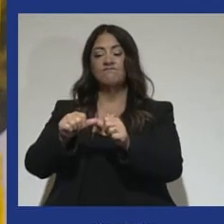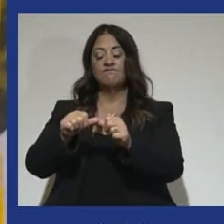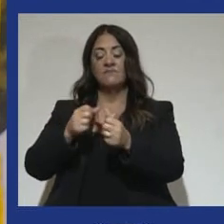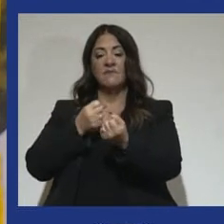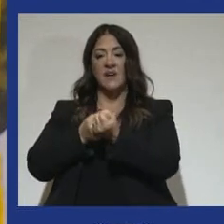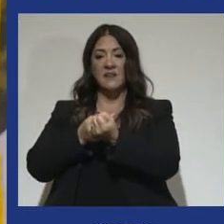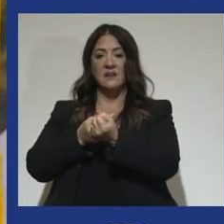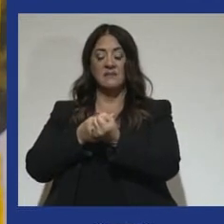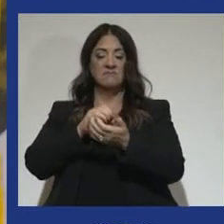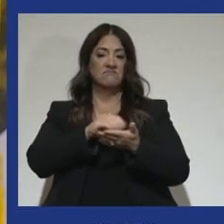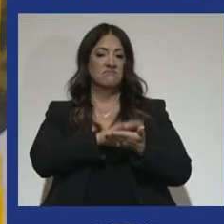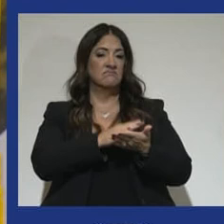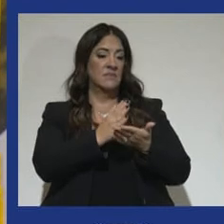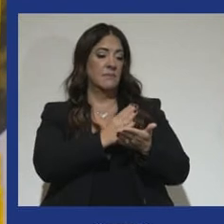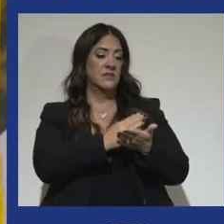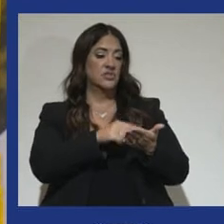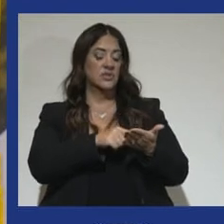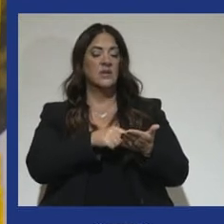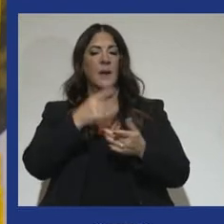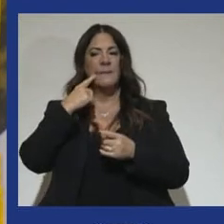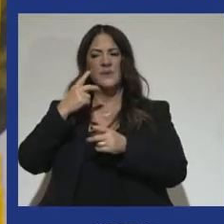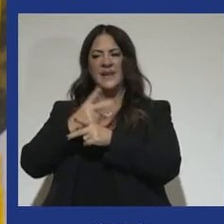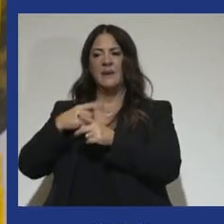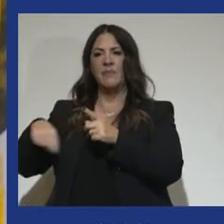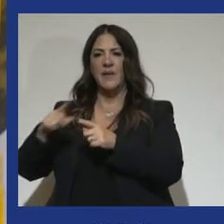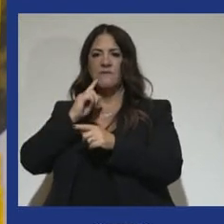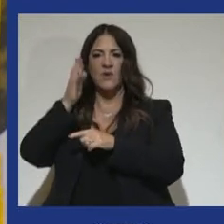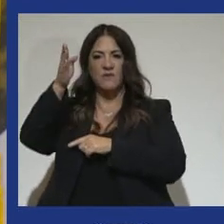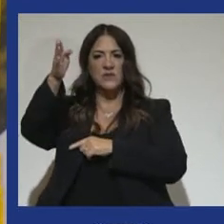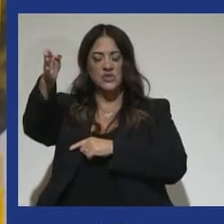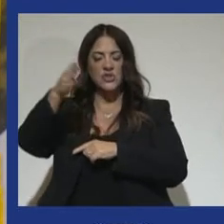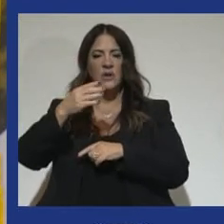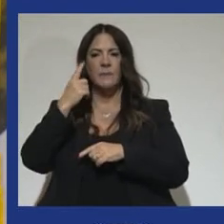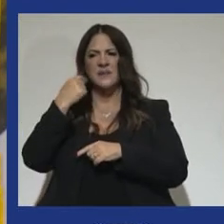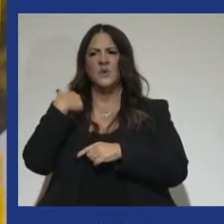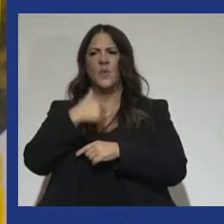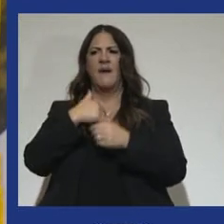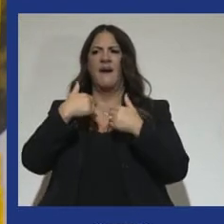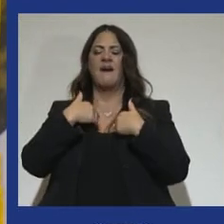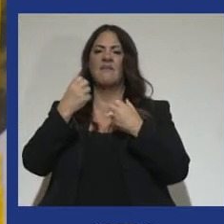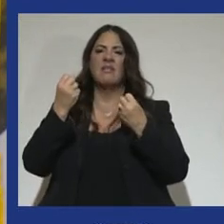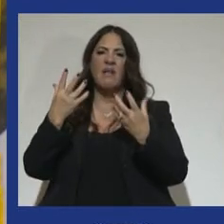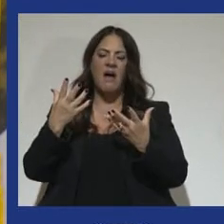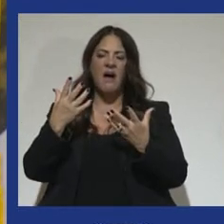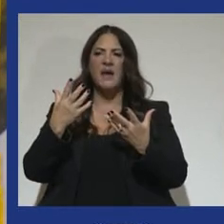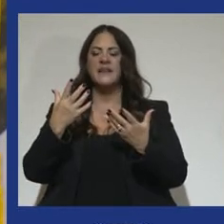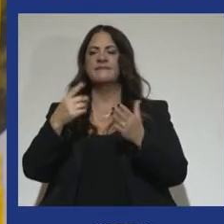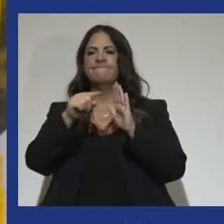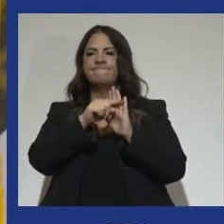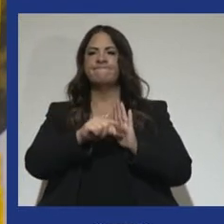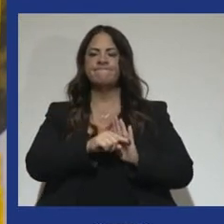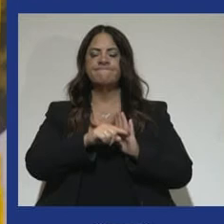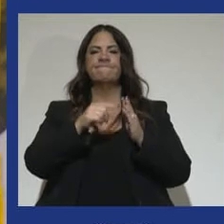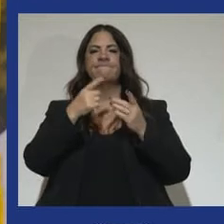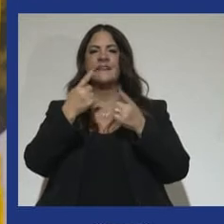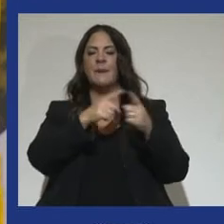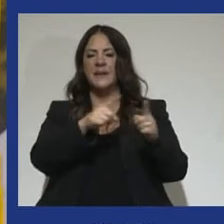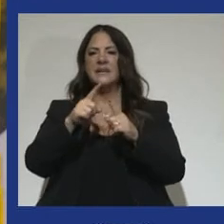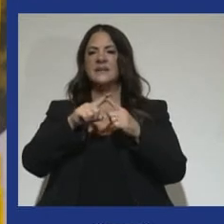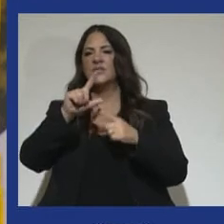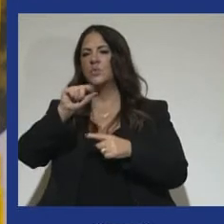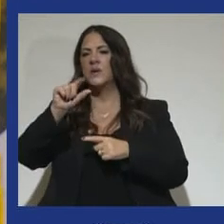se mantengan en los libros para años futuros porque tenemos déficits estructurales en el